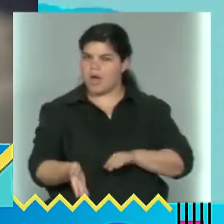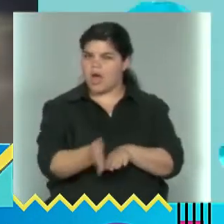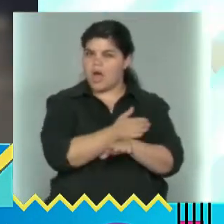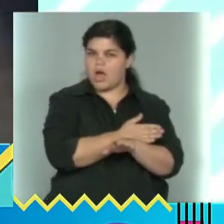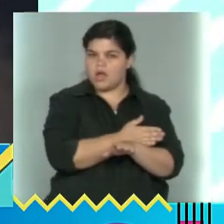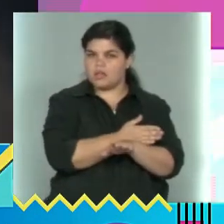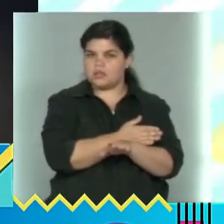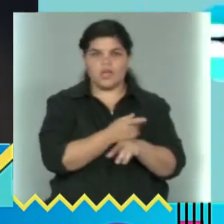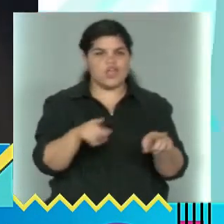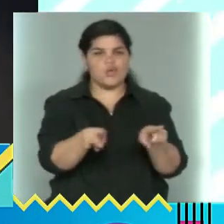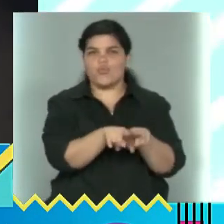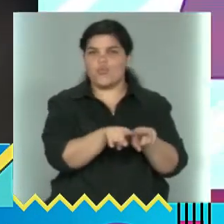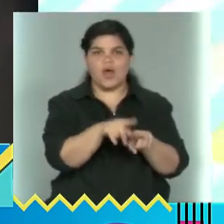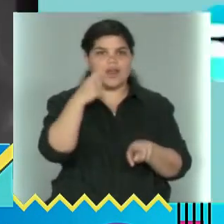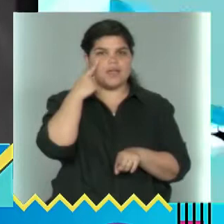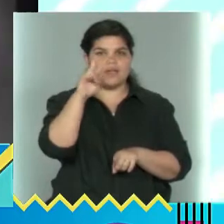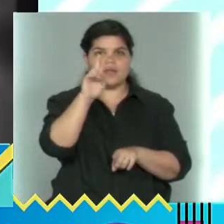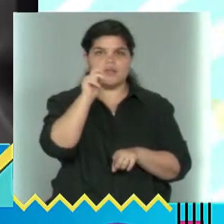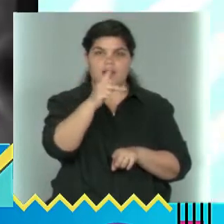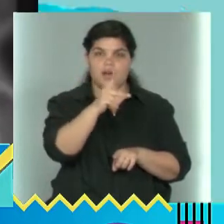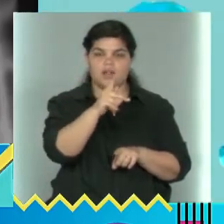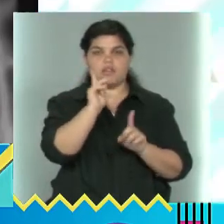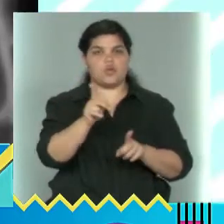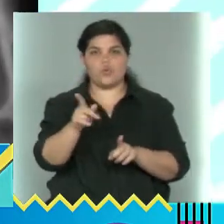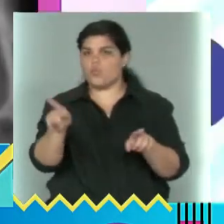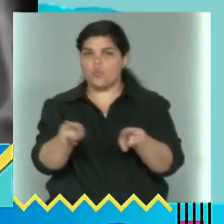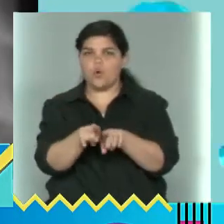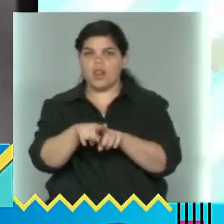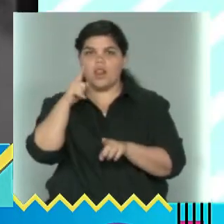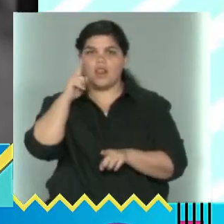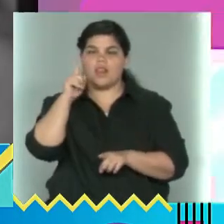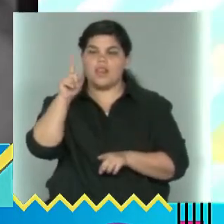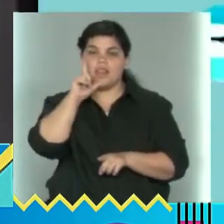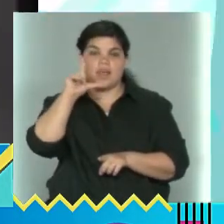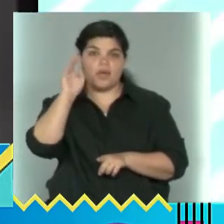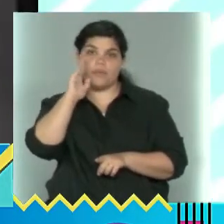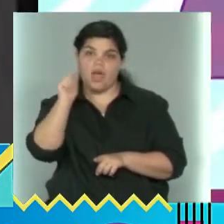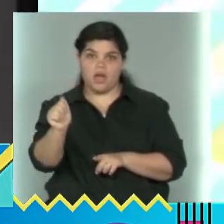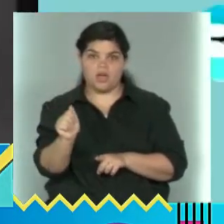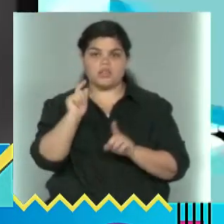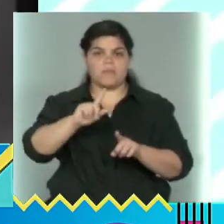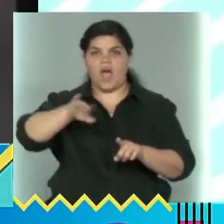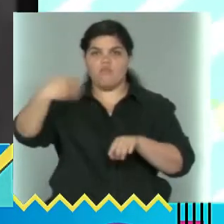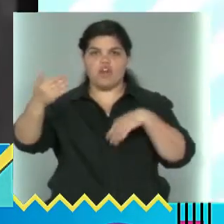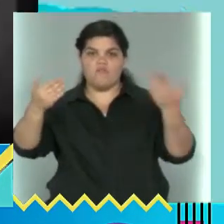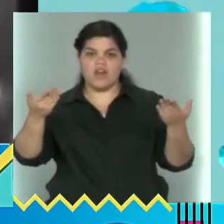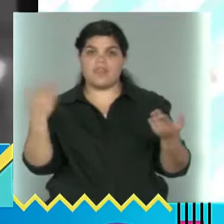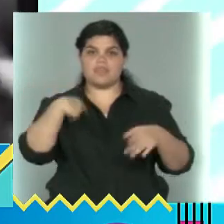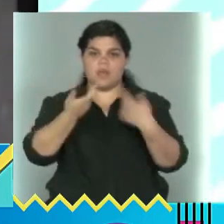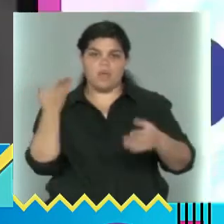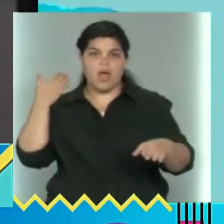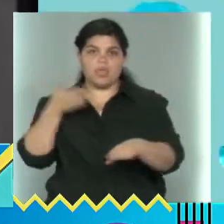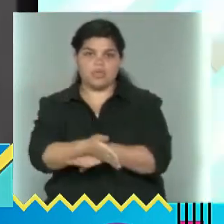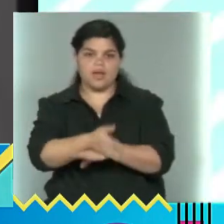Irak, como pasó en Libia, por potencias externas y por el sionismo internacional,